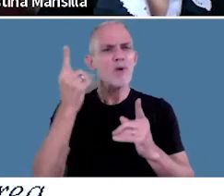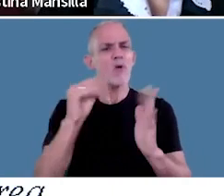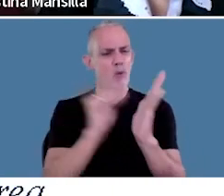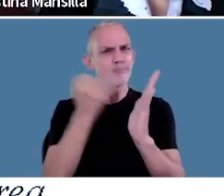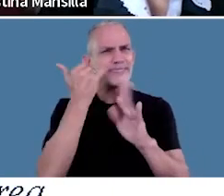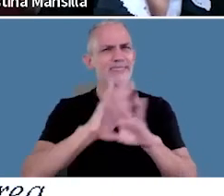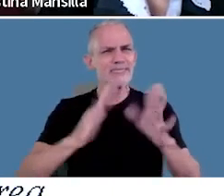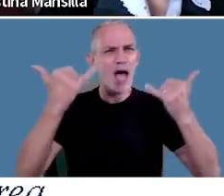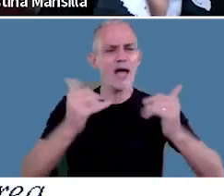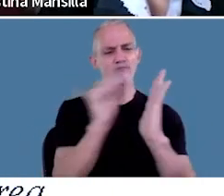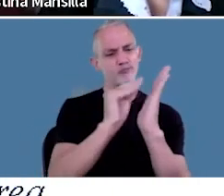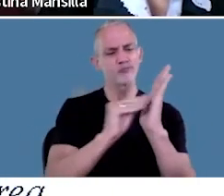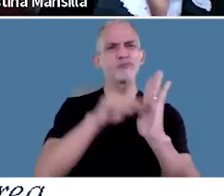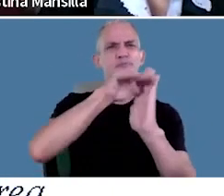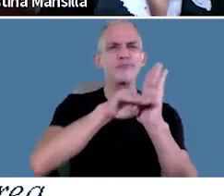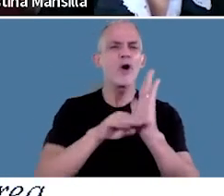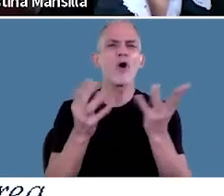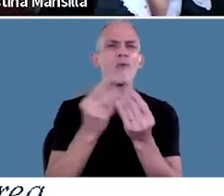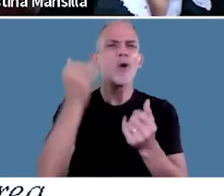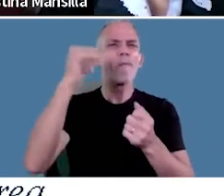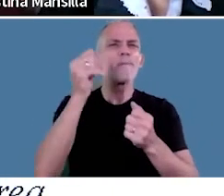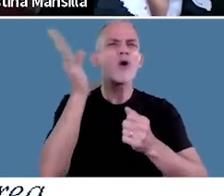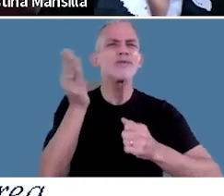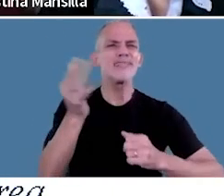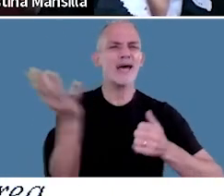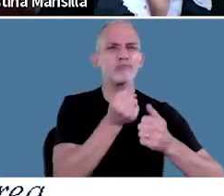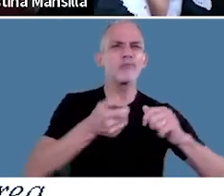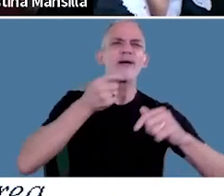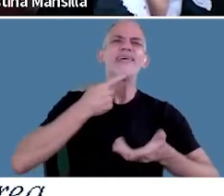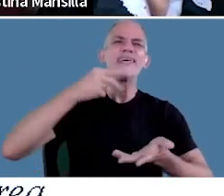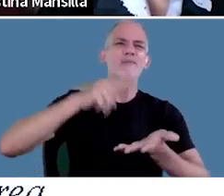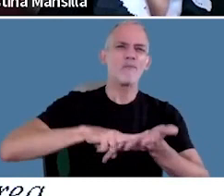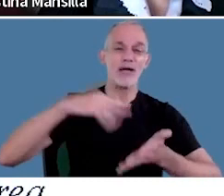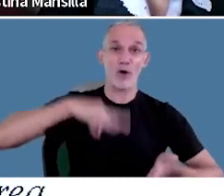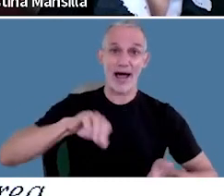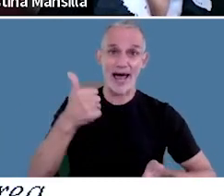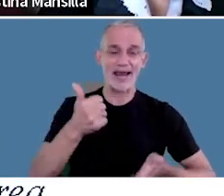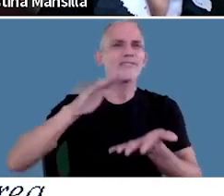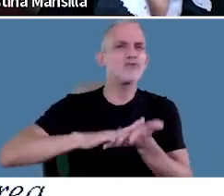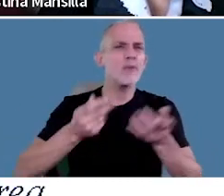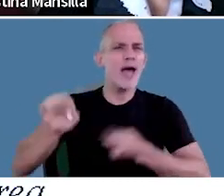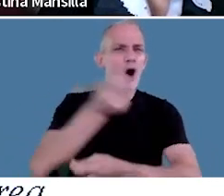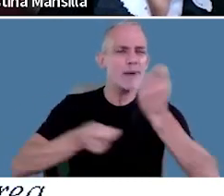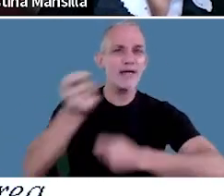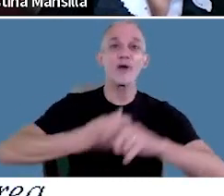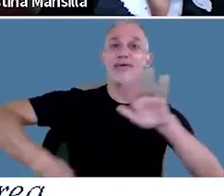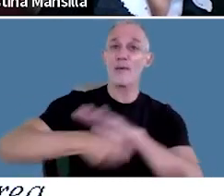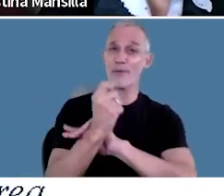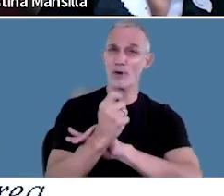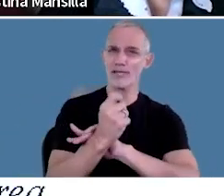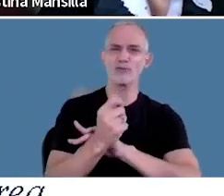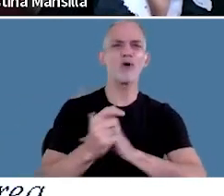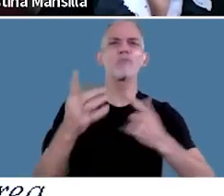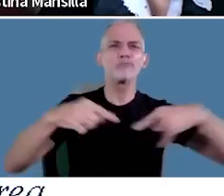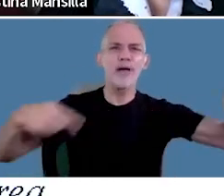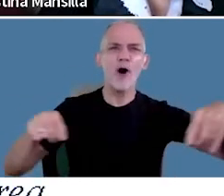tiene establecido un régimen de percepción de impuesto a las ganancias sobre operaciones de importación definitiva de